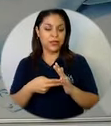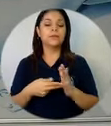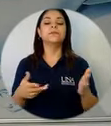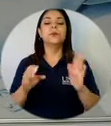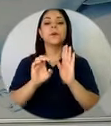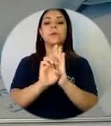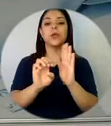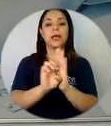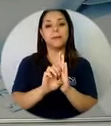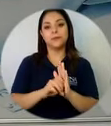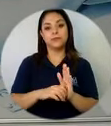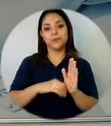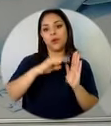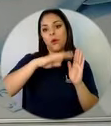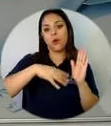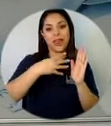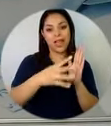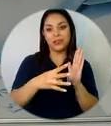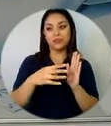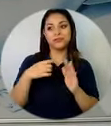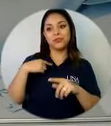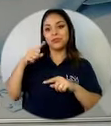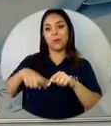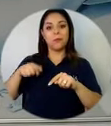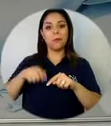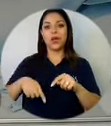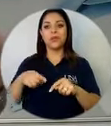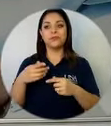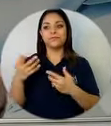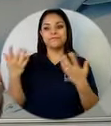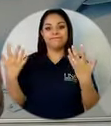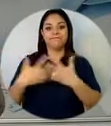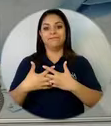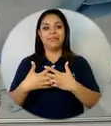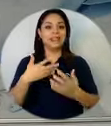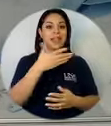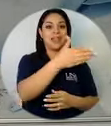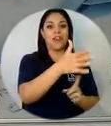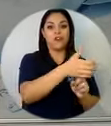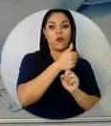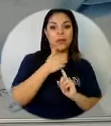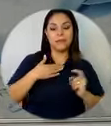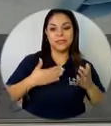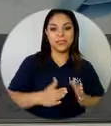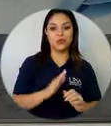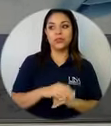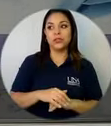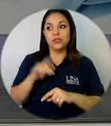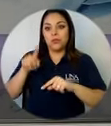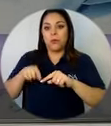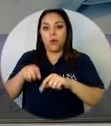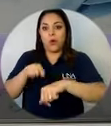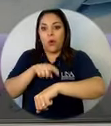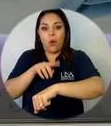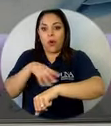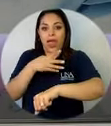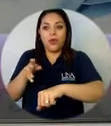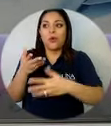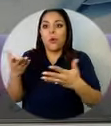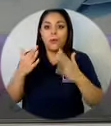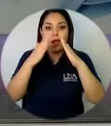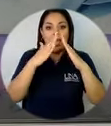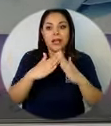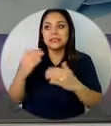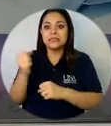significa? Por ejemplo, el trabajo no tiene un horario que me permite ir a recoger a mis hijos, poder realizar tareas domésticas, poder realizar